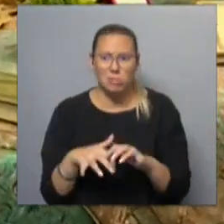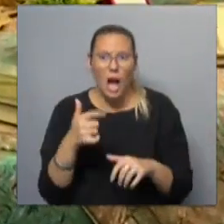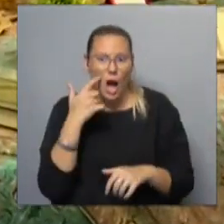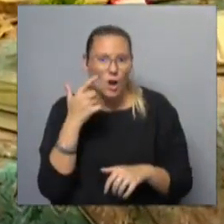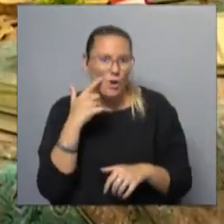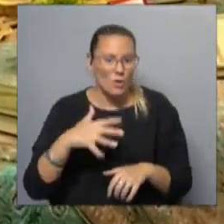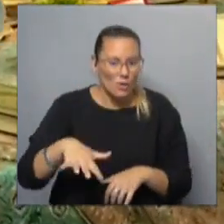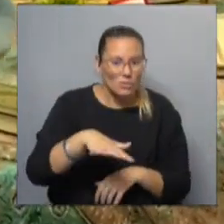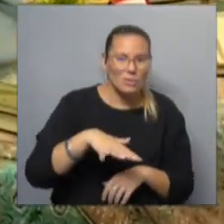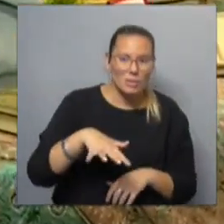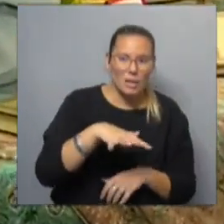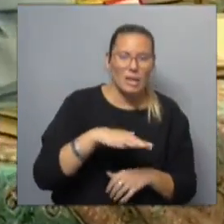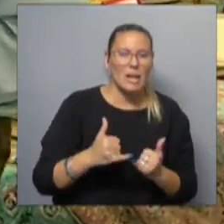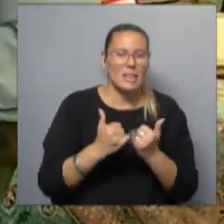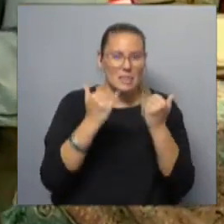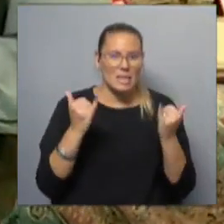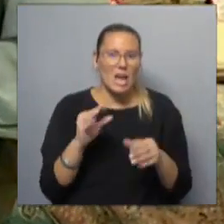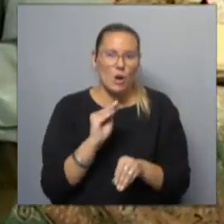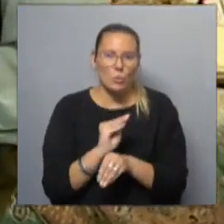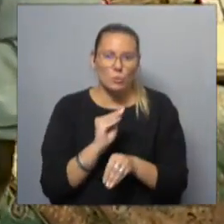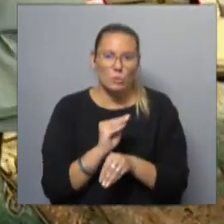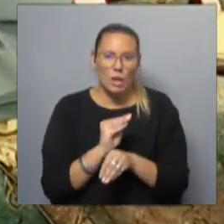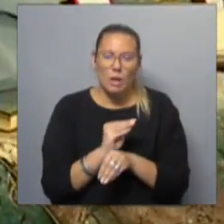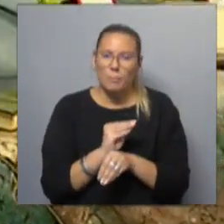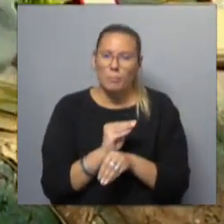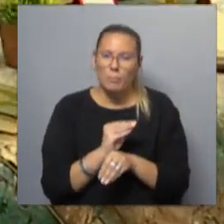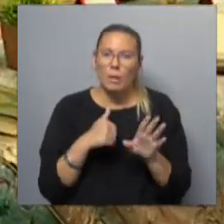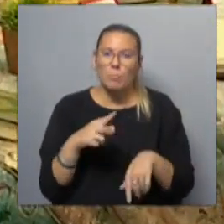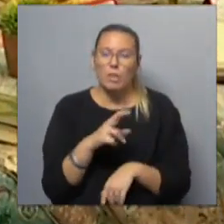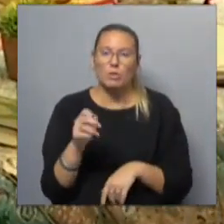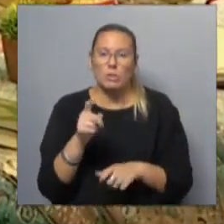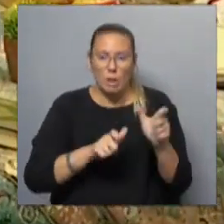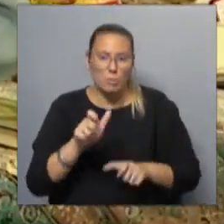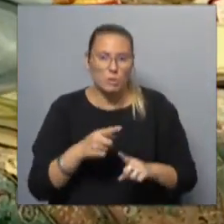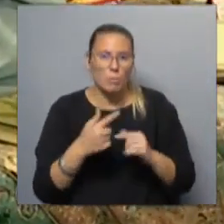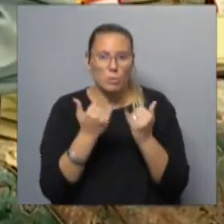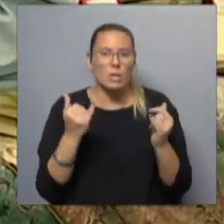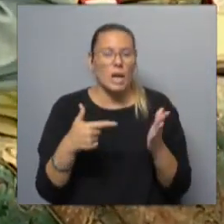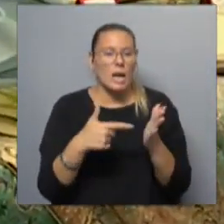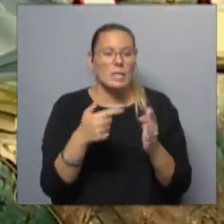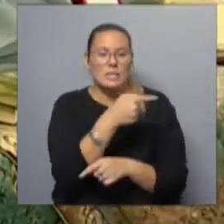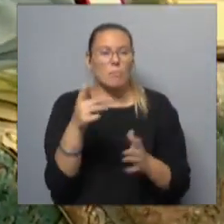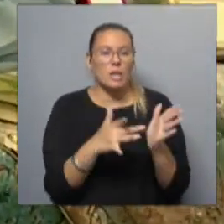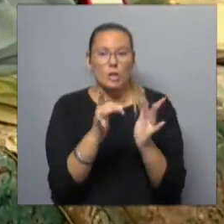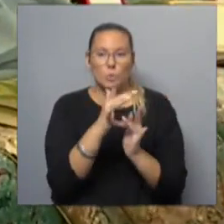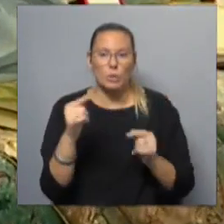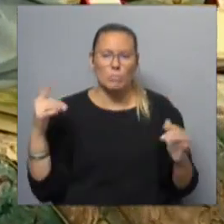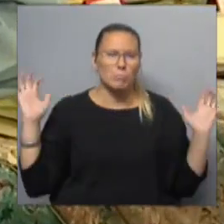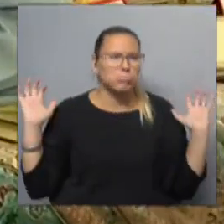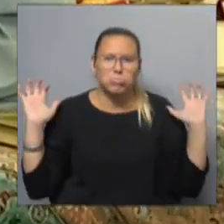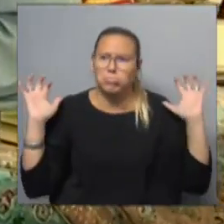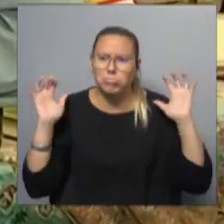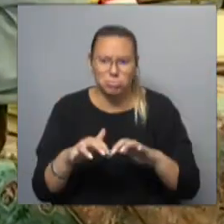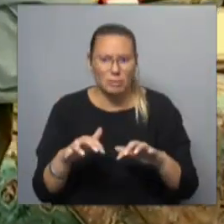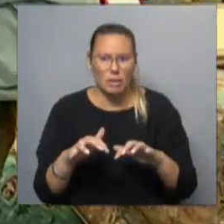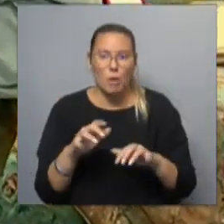conocer de este día, de esta cultura. 200 personas por día. Sí, sí, en toda la semana de turismo fue una avenida de gente